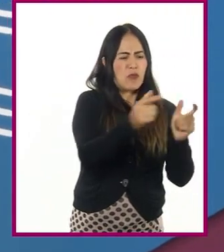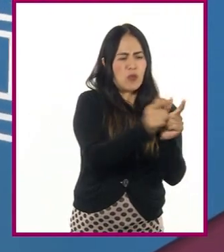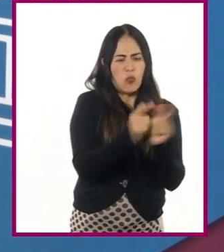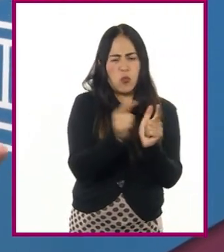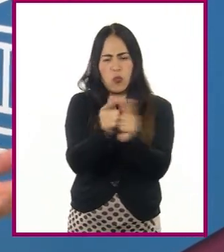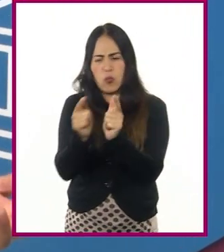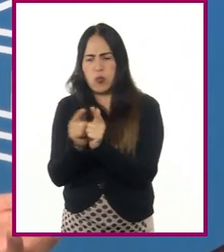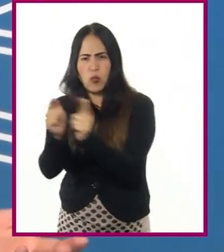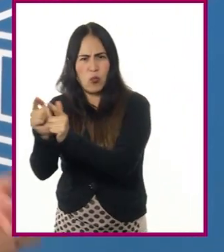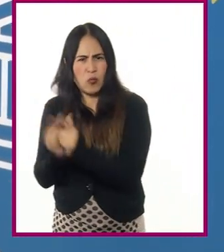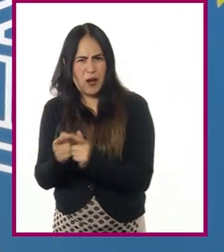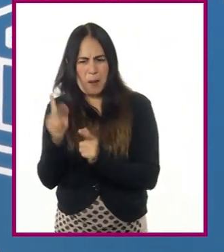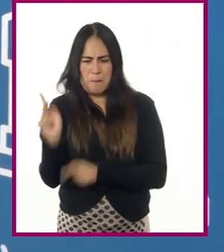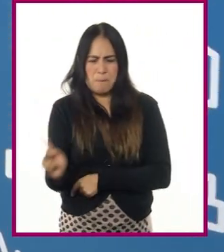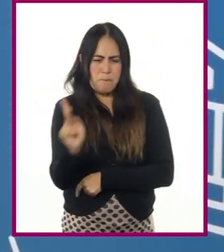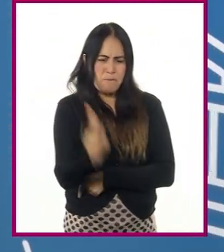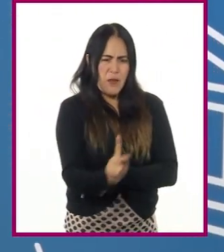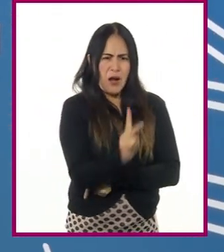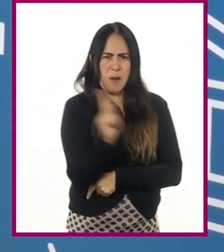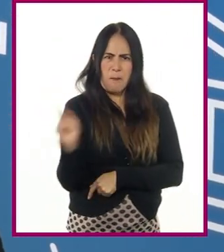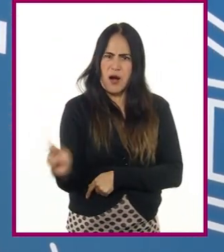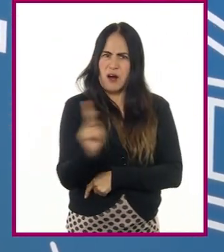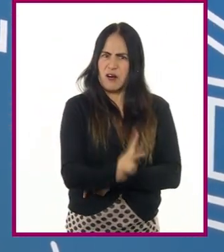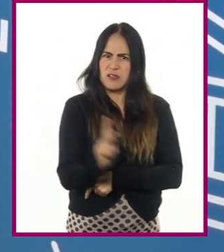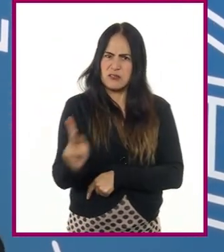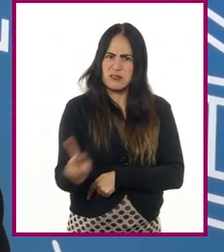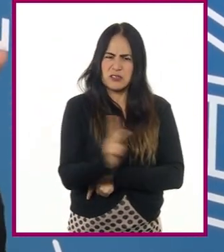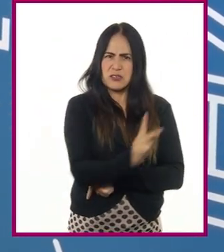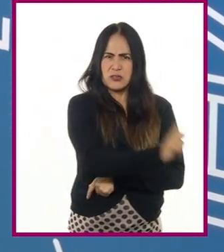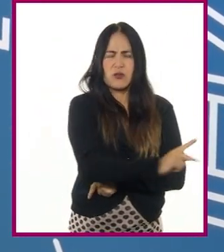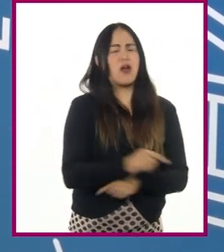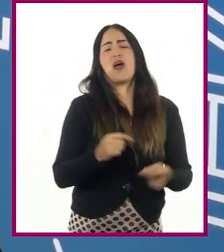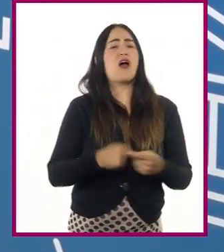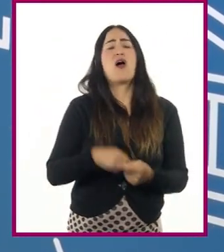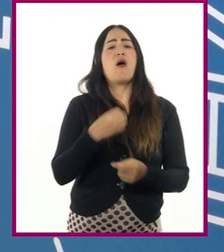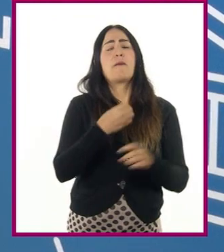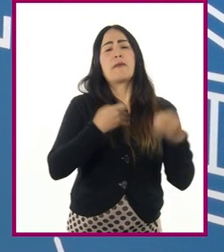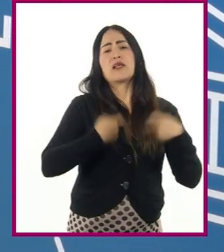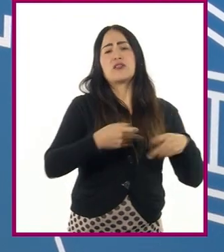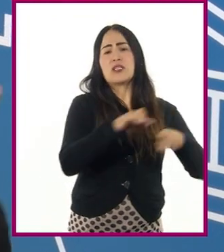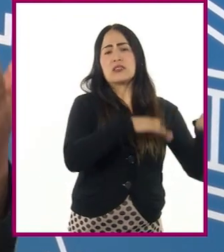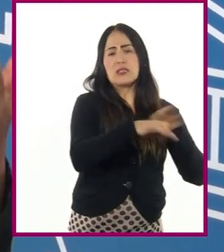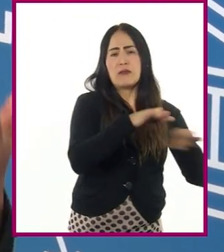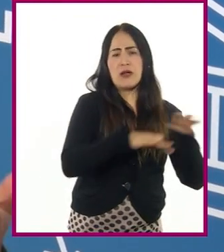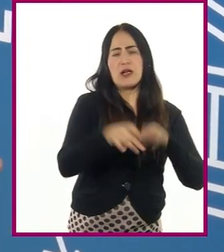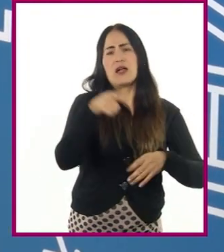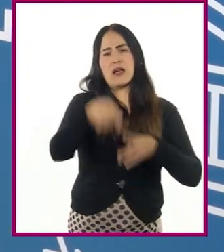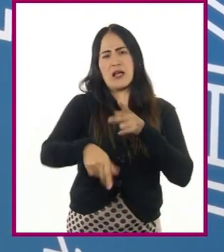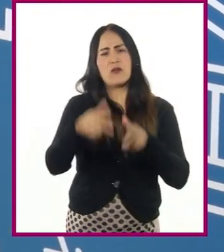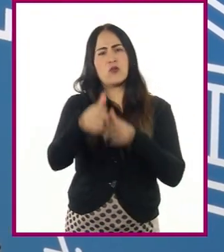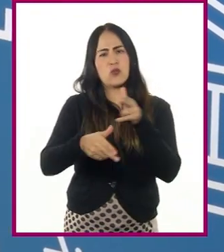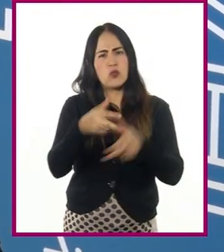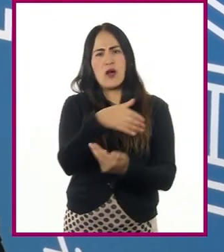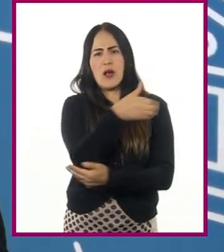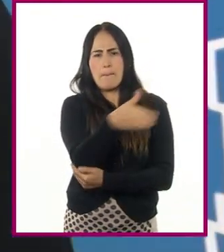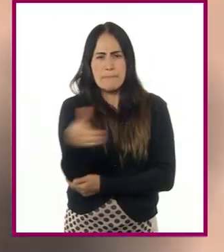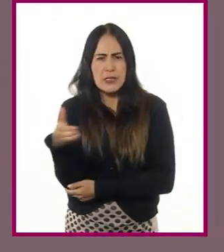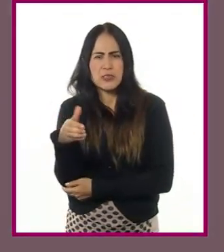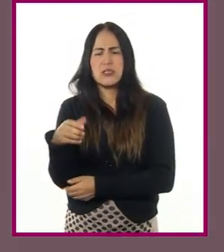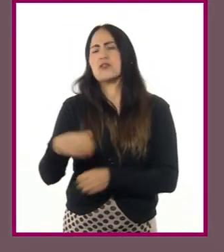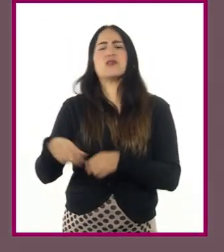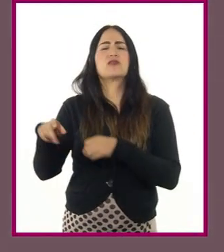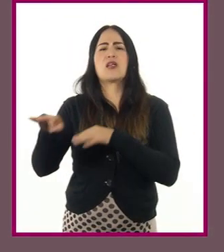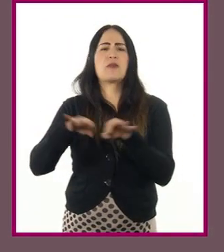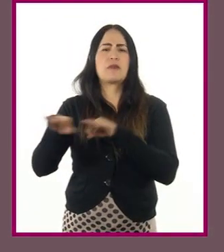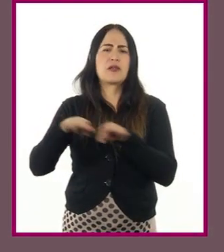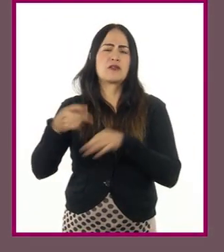sociales. Ante la respuesta gubernamental a obreros, campesinos y profesionistas, el gobierno autoritario encontró